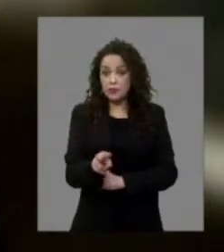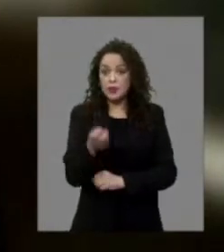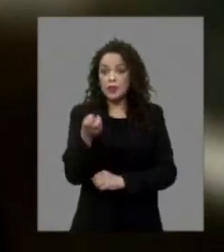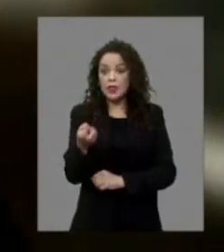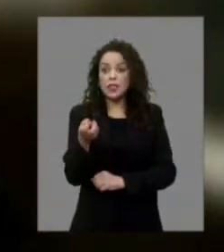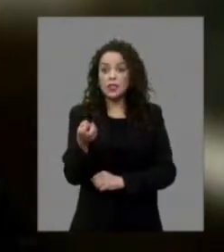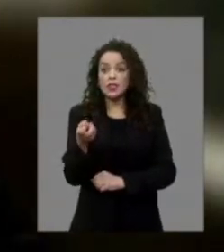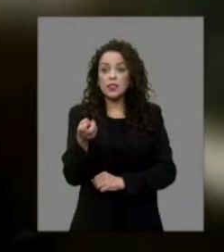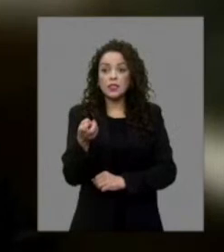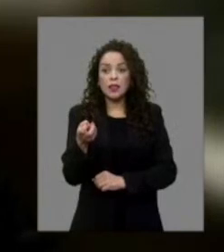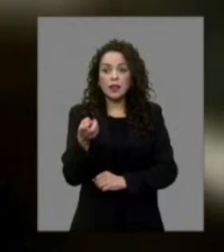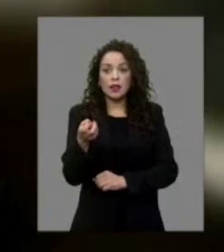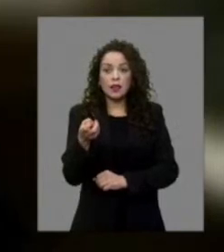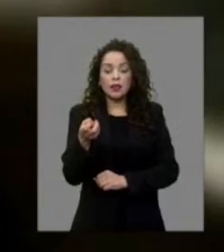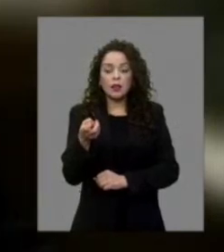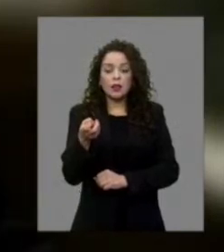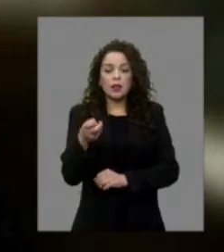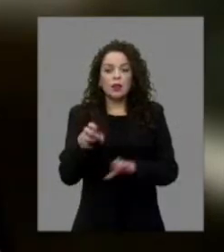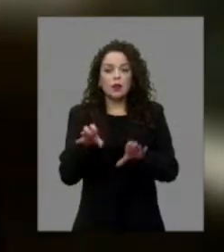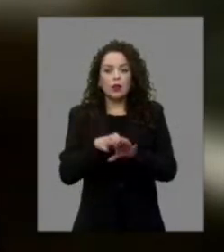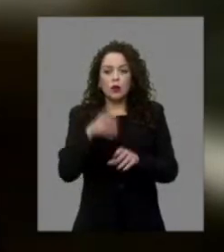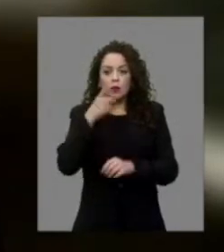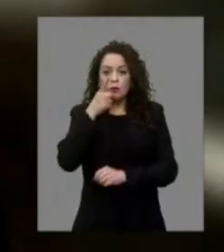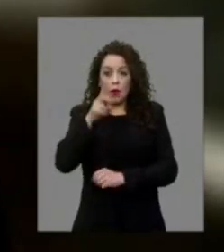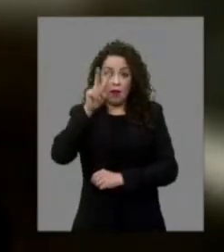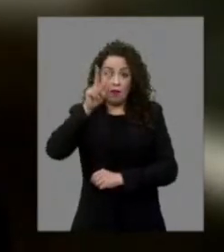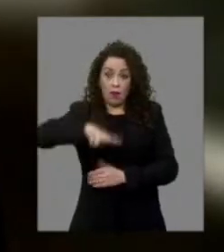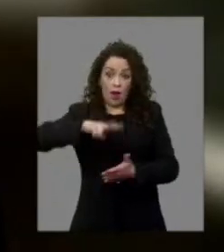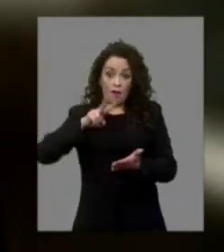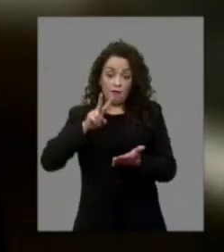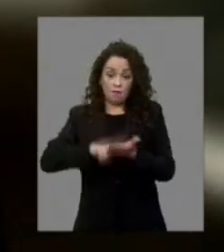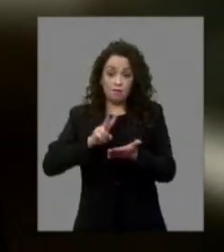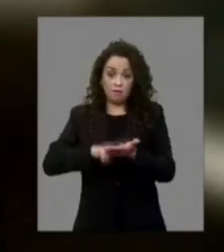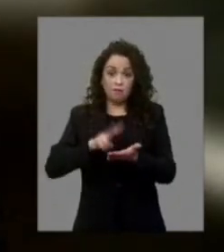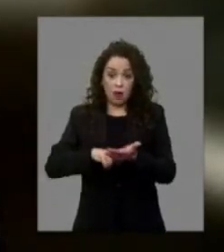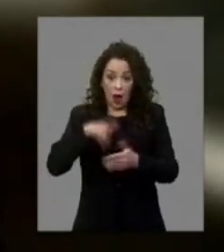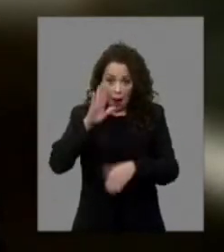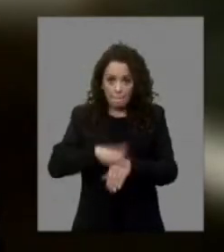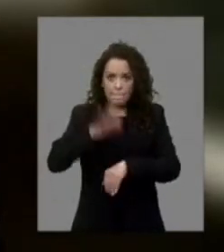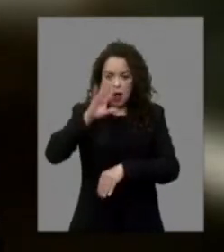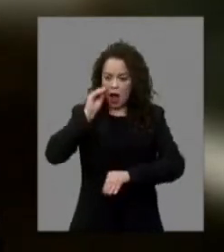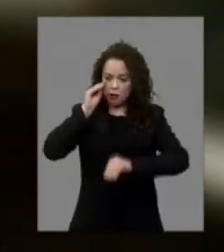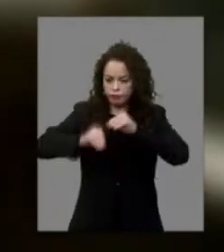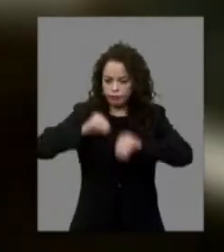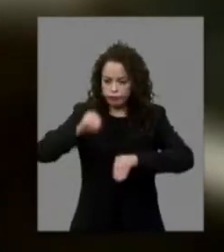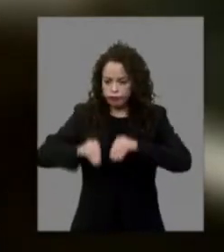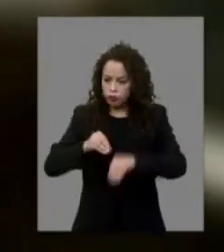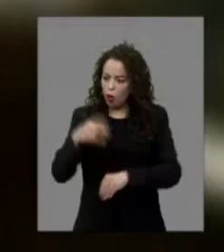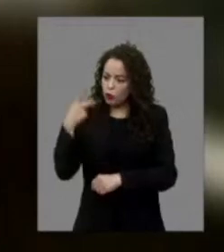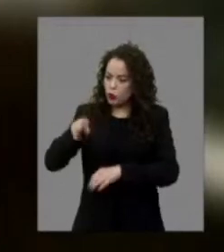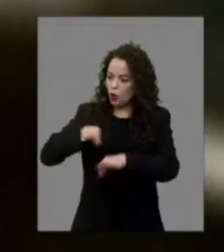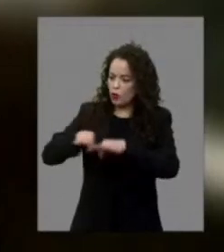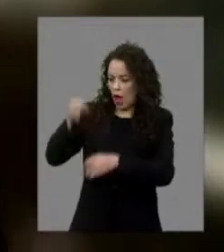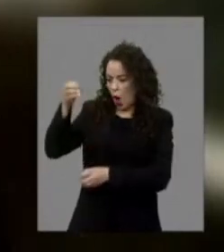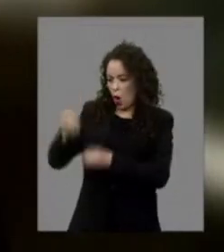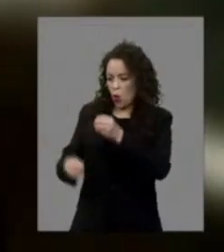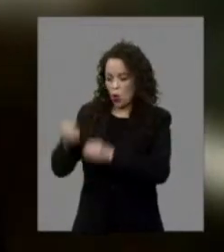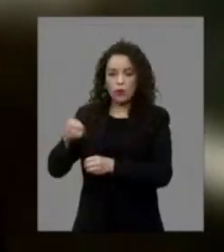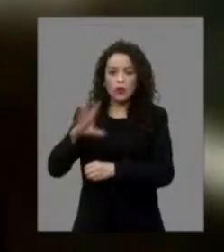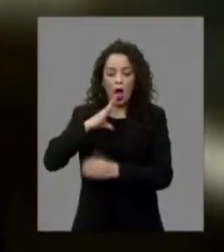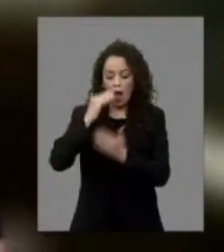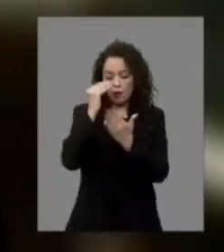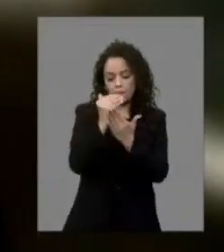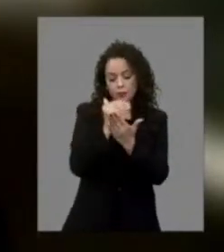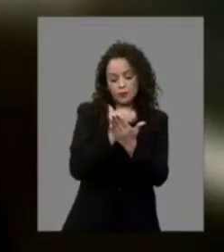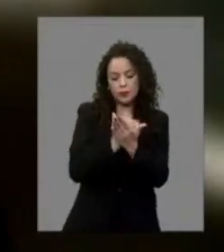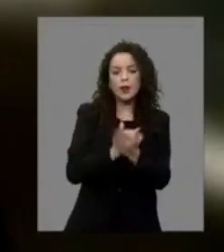Es un fenómeno enriquecedor del quehacer judicial, con un catálogo de derechos mucho más amplio, mucho